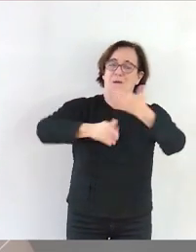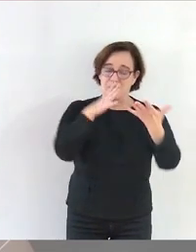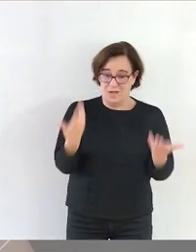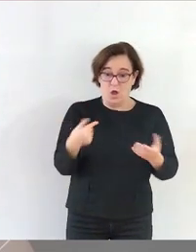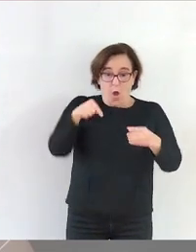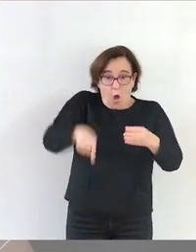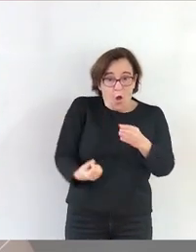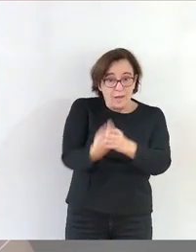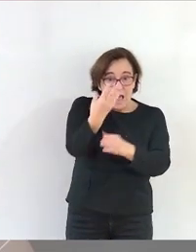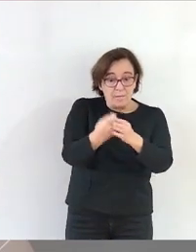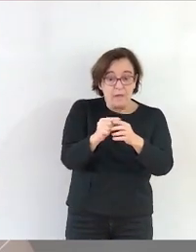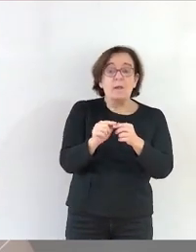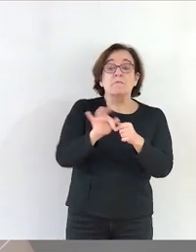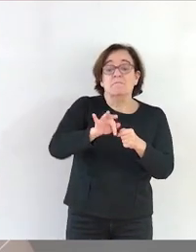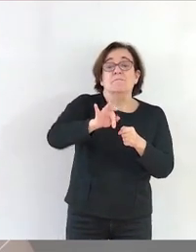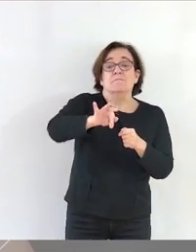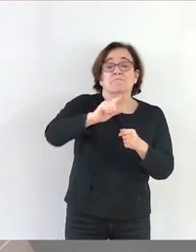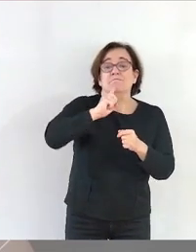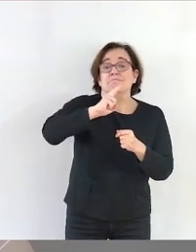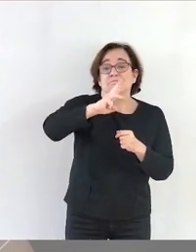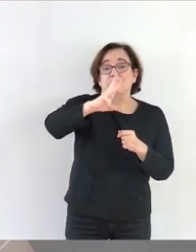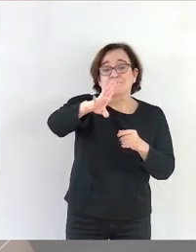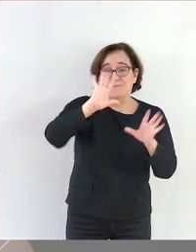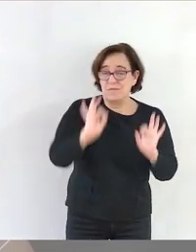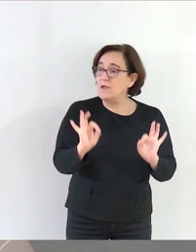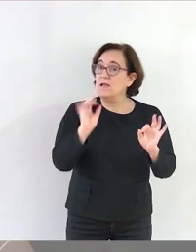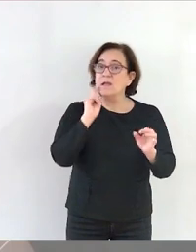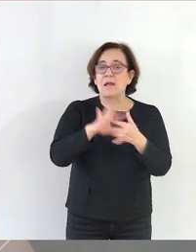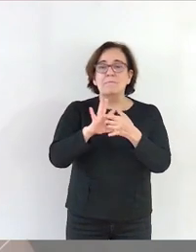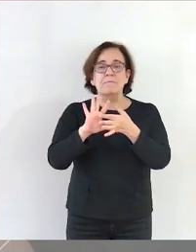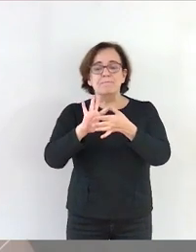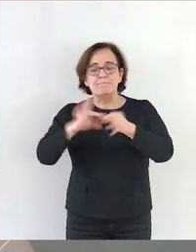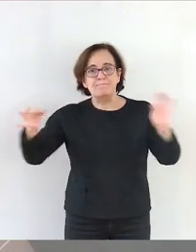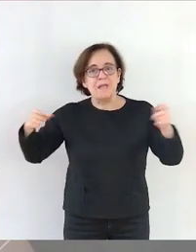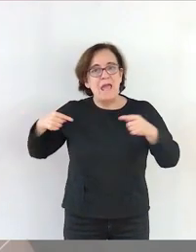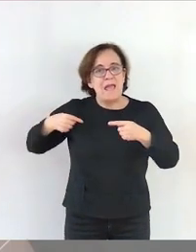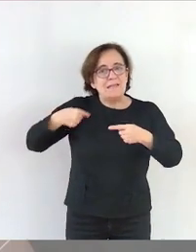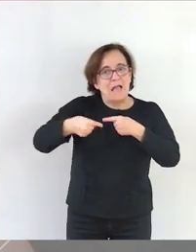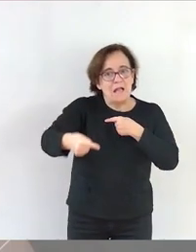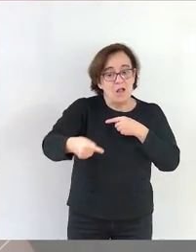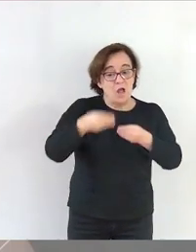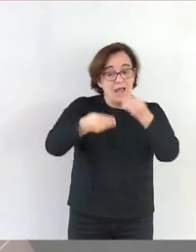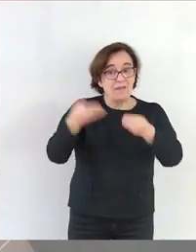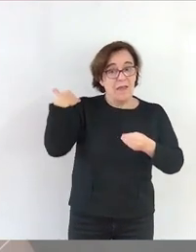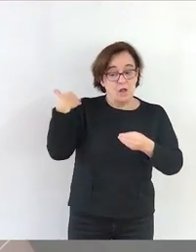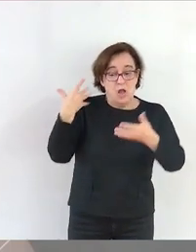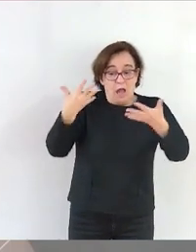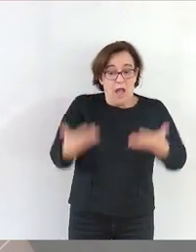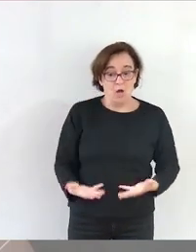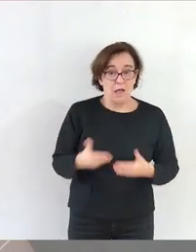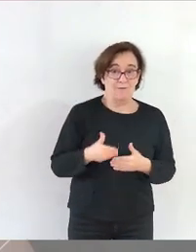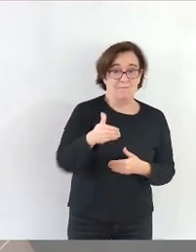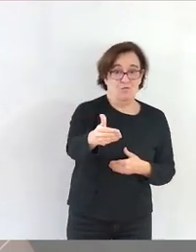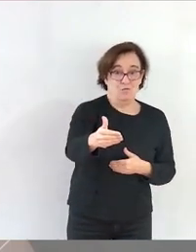emitimos hoy se sufrirá las décadas siguientes hay una especie como de vínculo intergeneracional no entre lo que hicieron lo que hacemos y